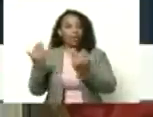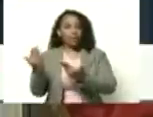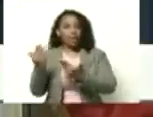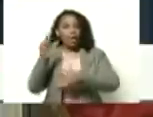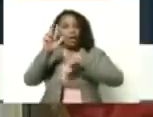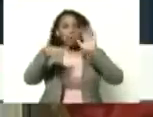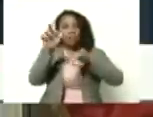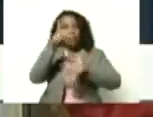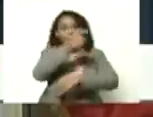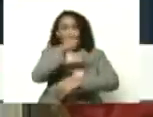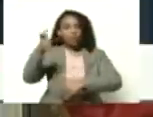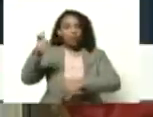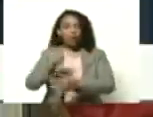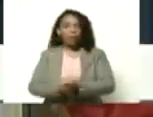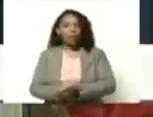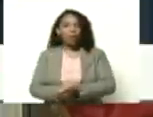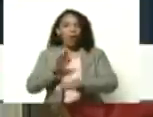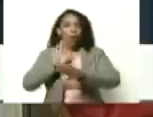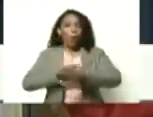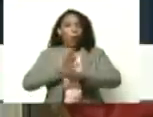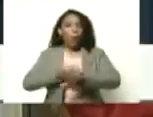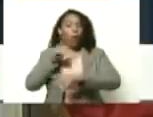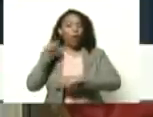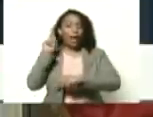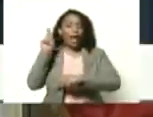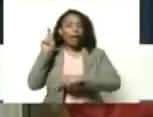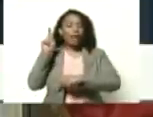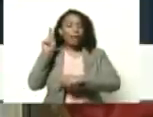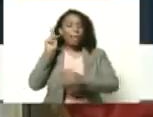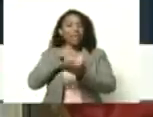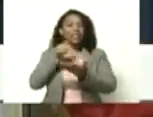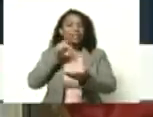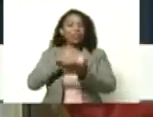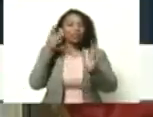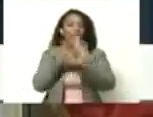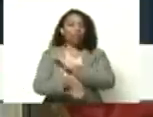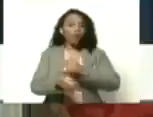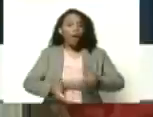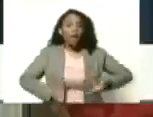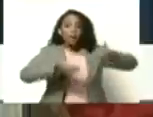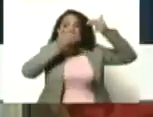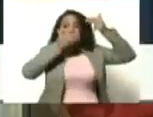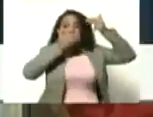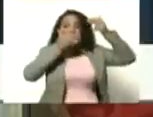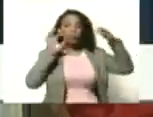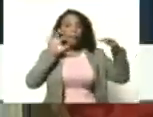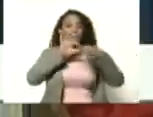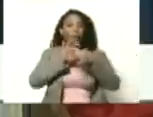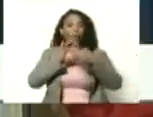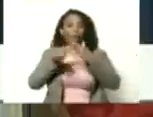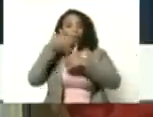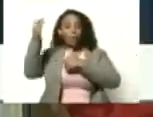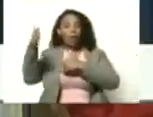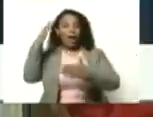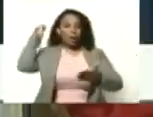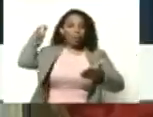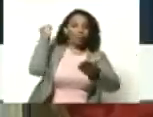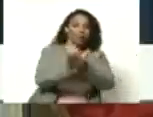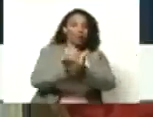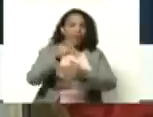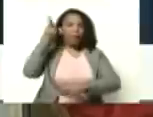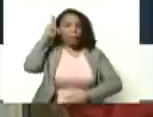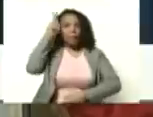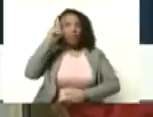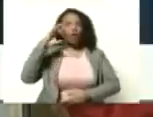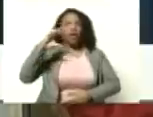personas por su vinculación con el secuestro y posterior asesinato del profesor